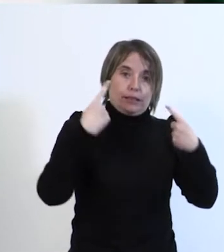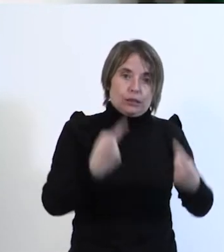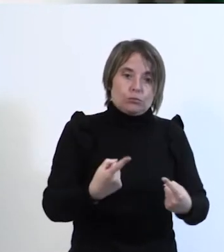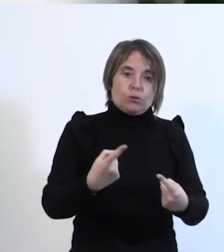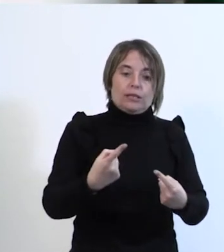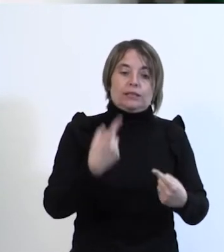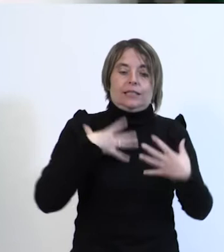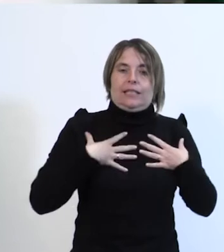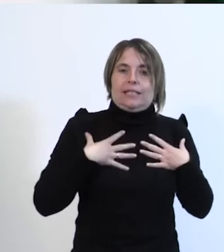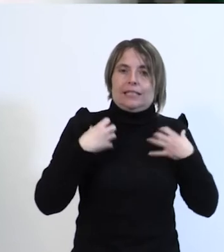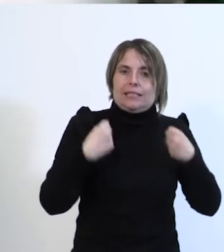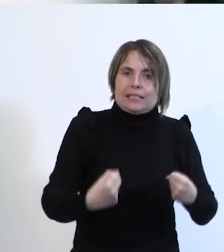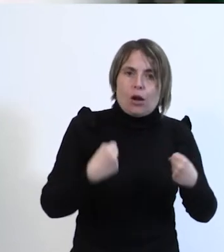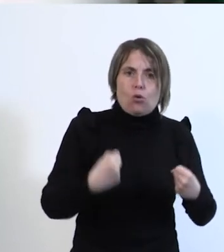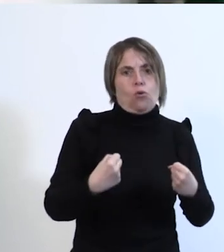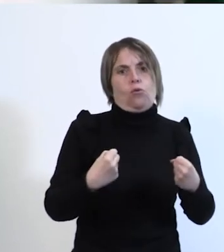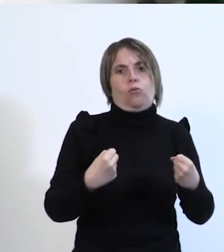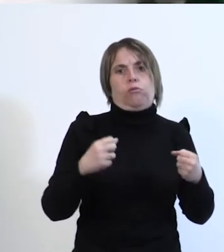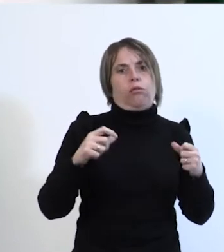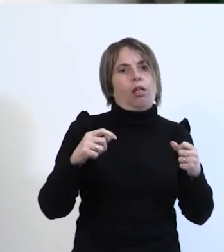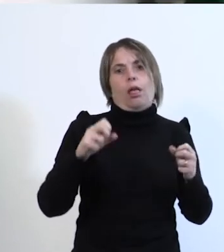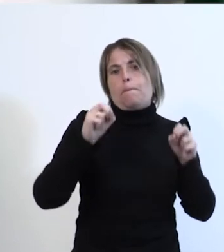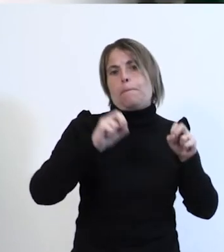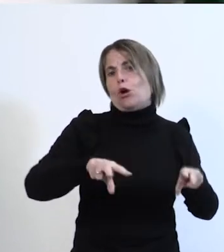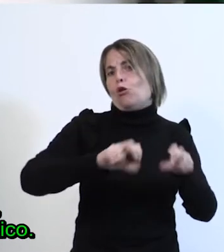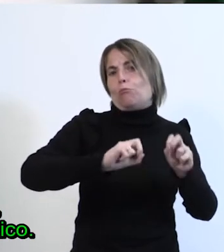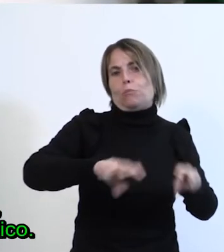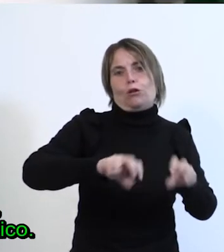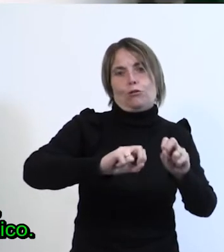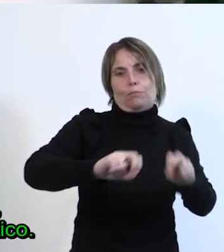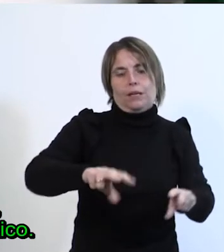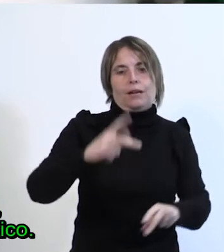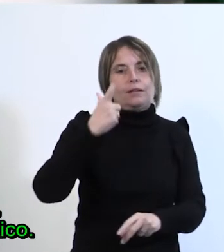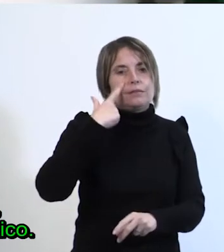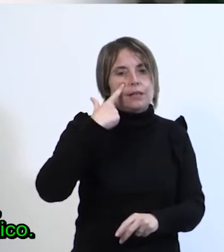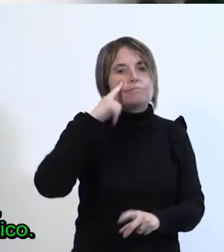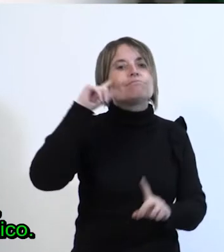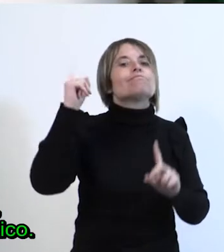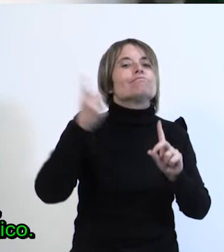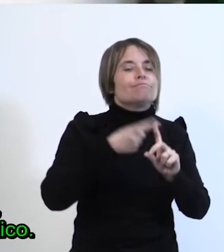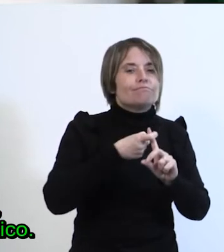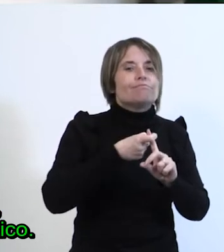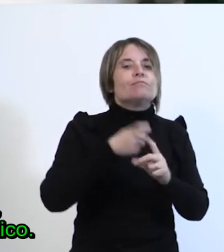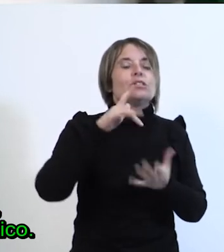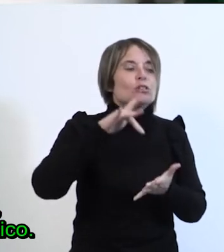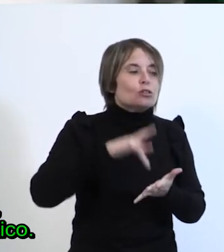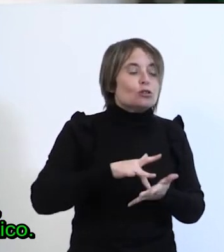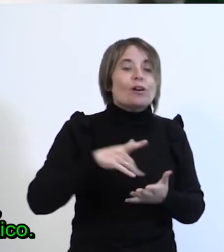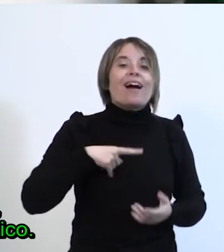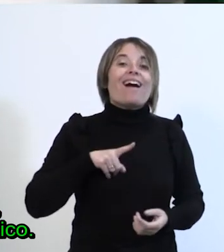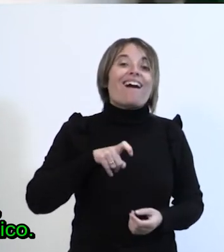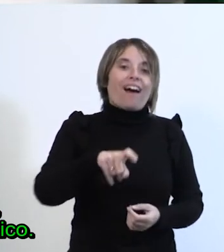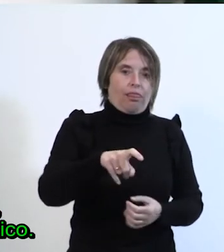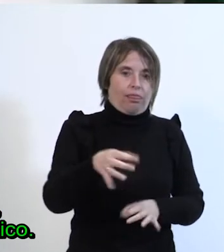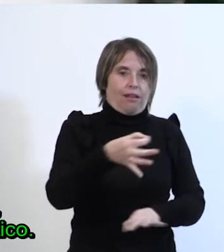tiempo después su salud se sigue deteriorando y ya identifican que en realidad lo que tenía ella era